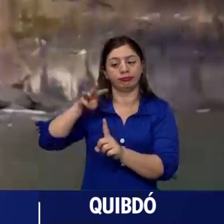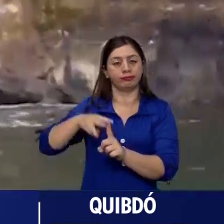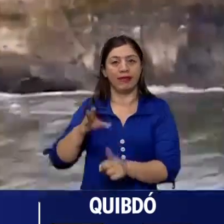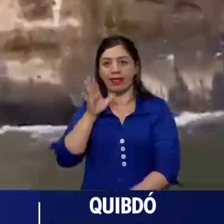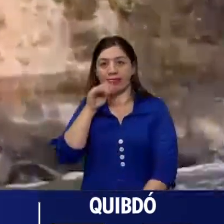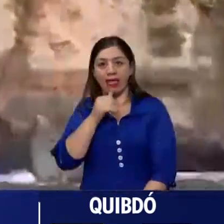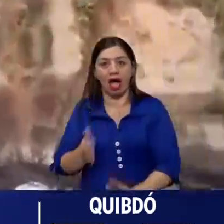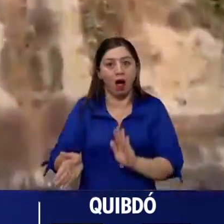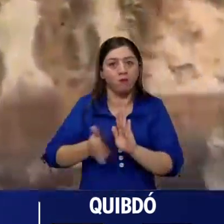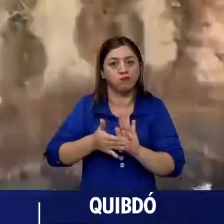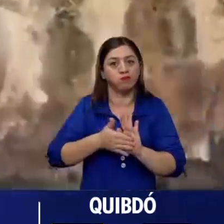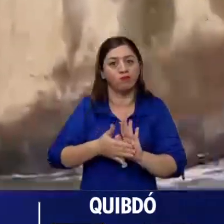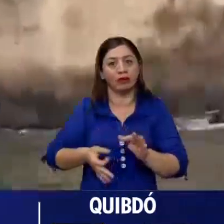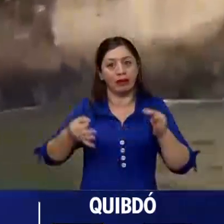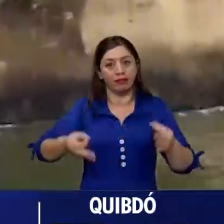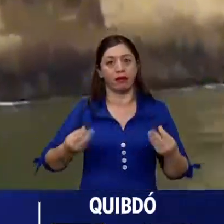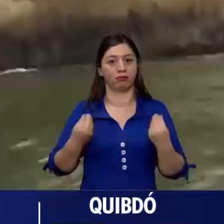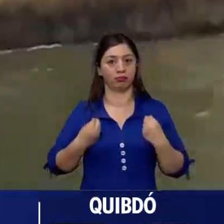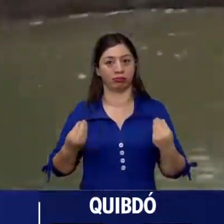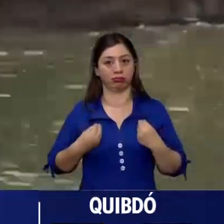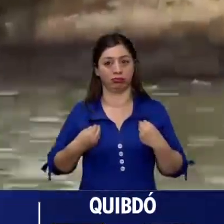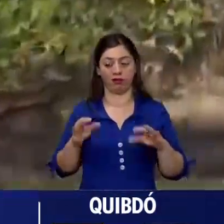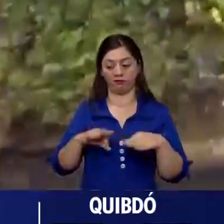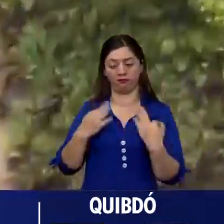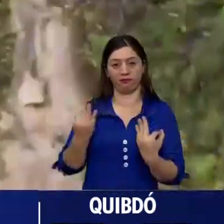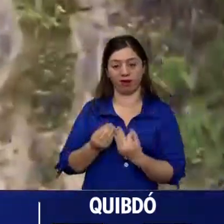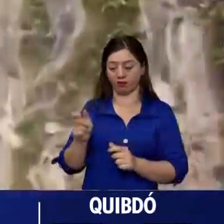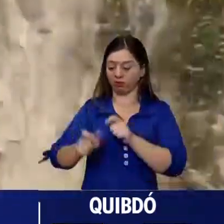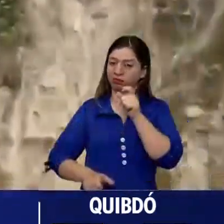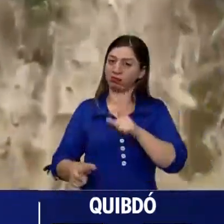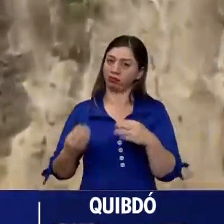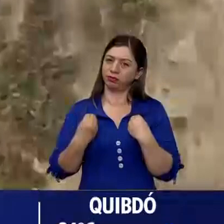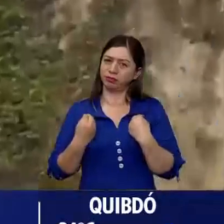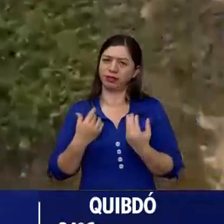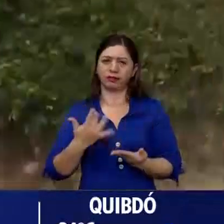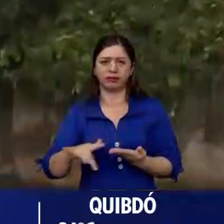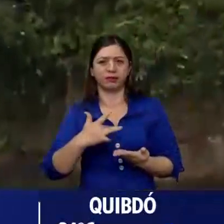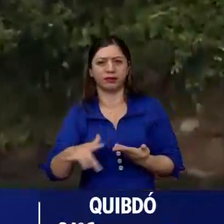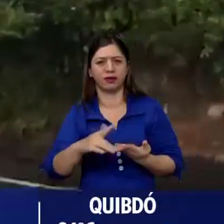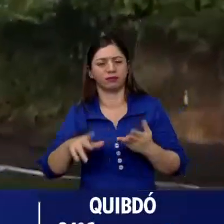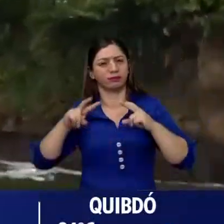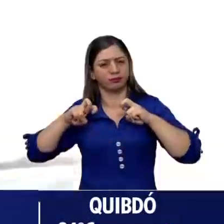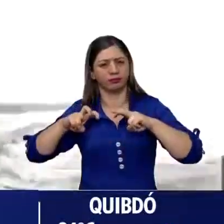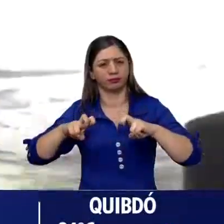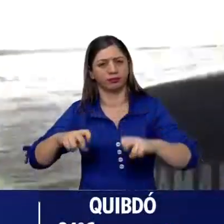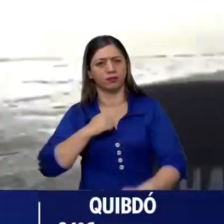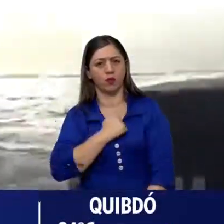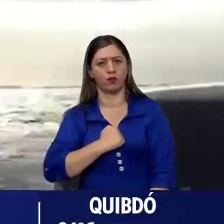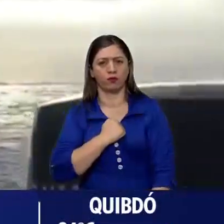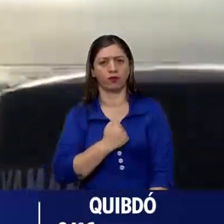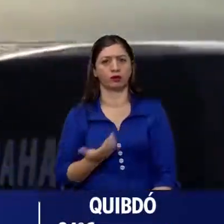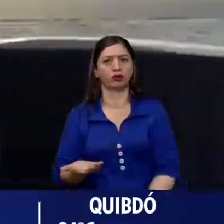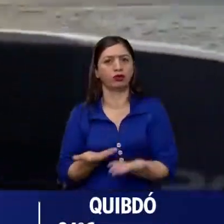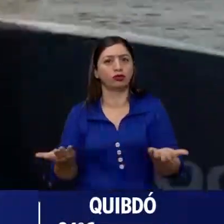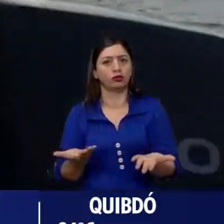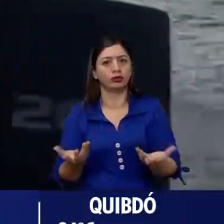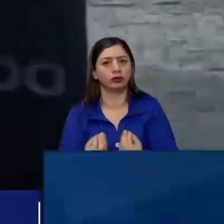de supervivencia, familiares y habitantes del territorio exigieron celeridad en la investigación sobre su paradero.